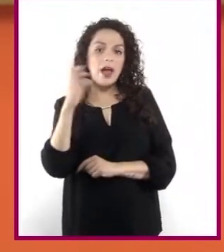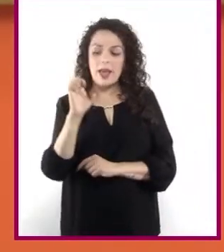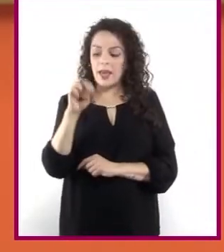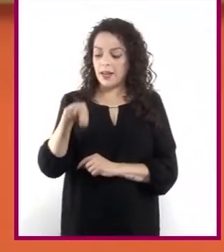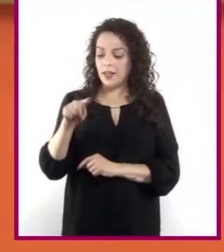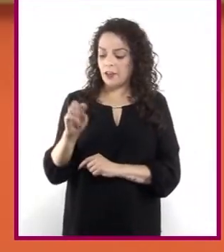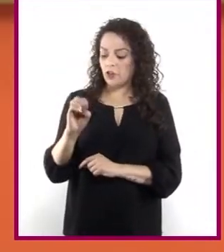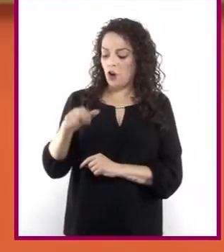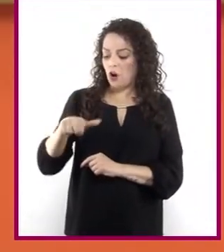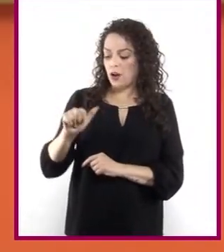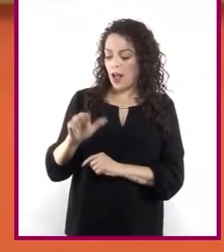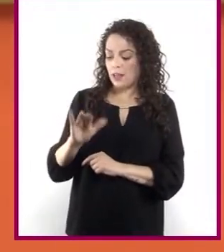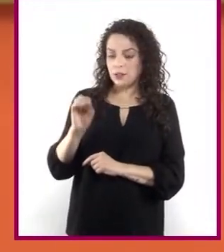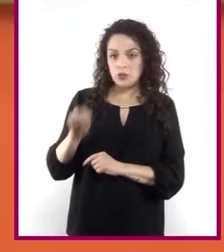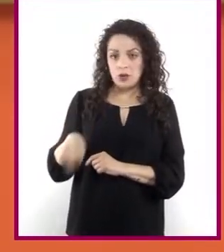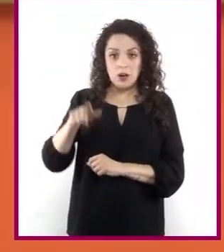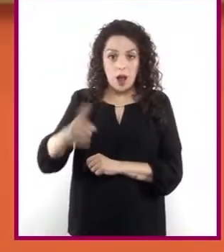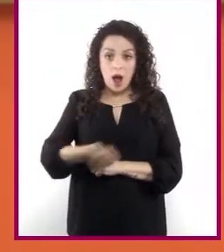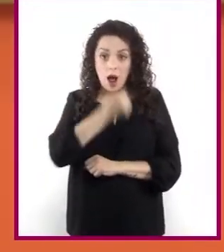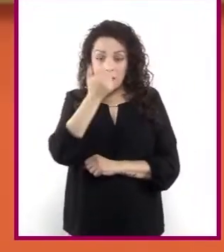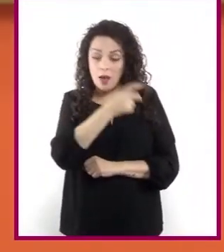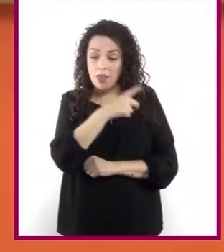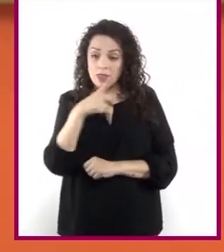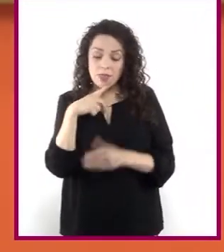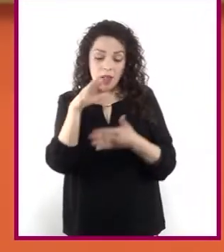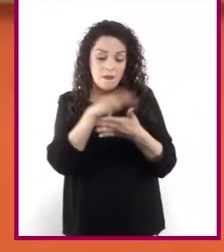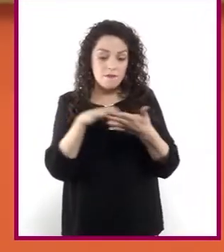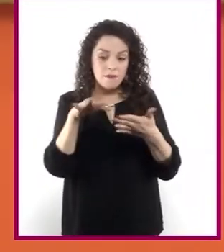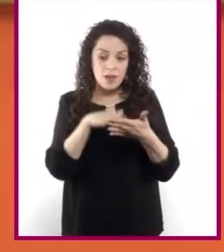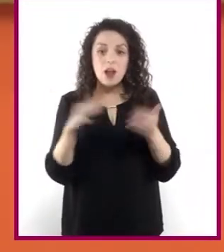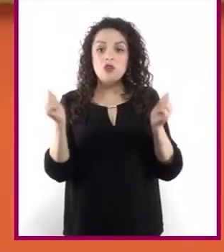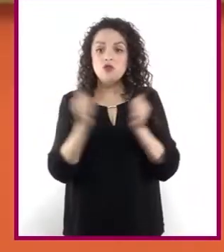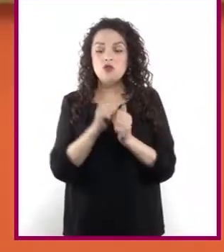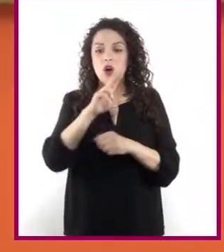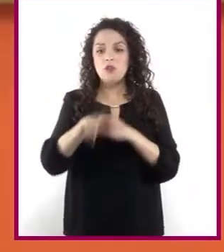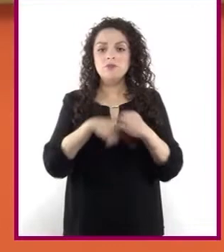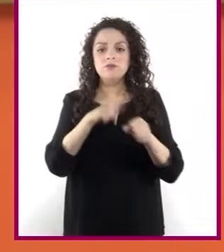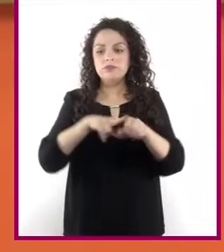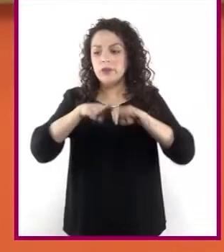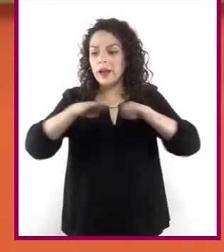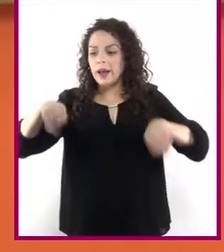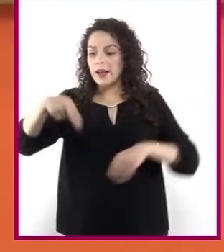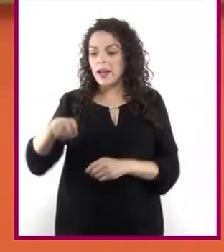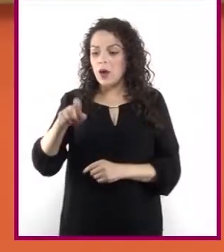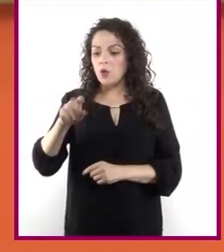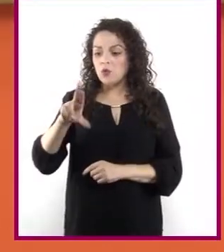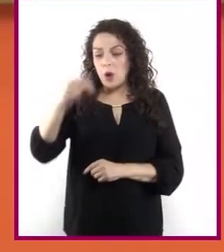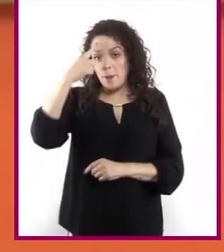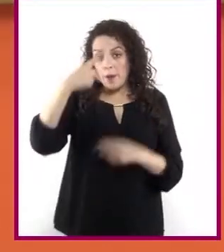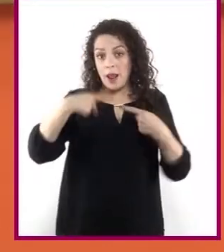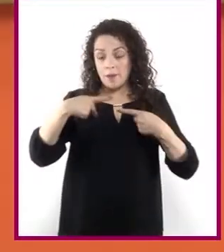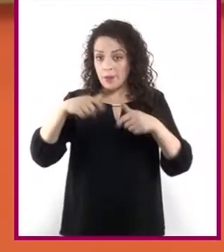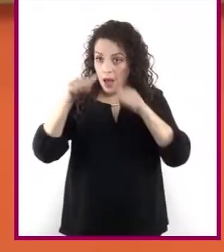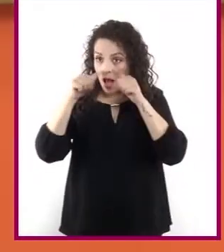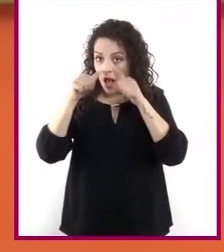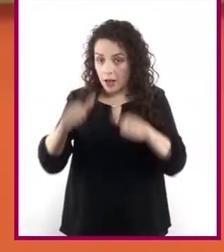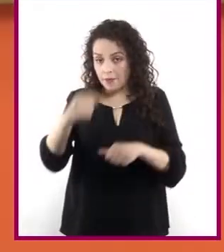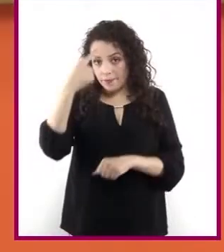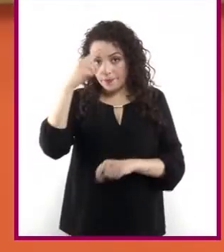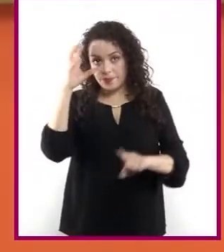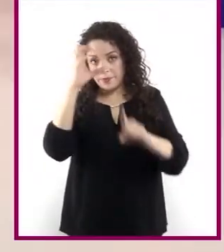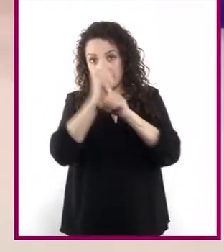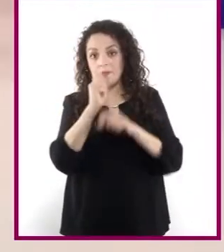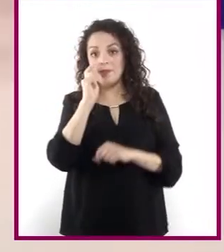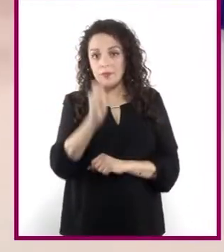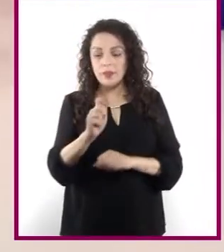La alumna debería leer con un volumen neutro para tener la atención del público y lograr su propósito de